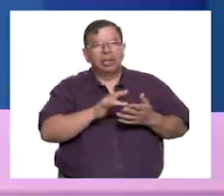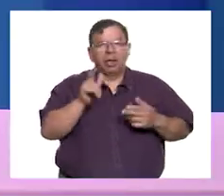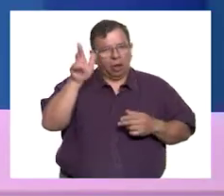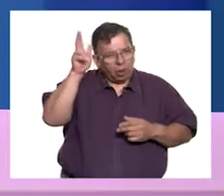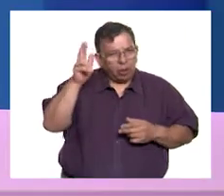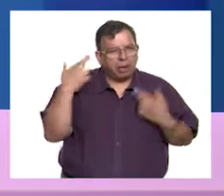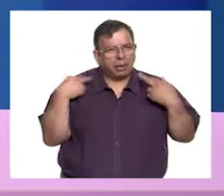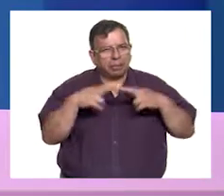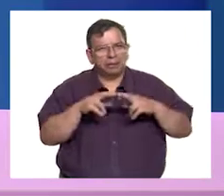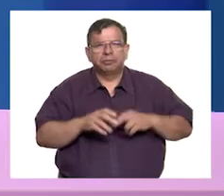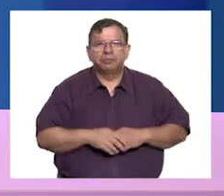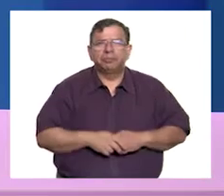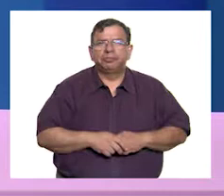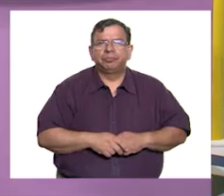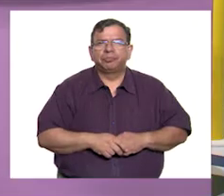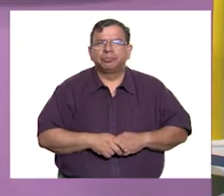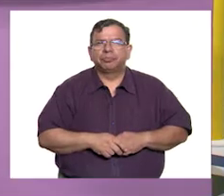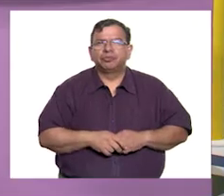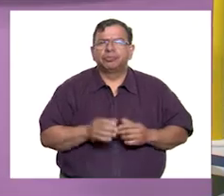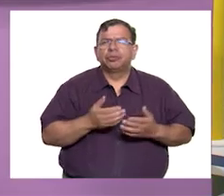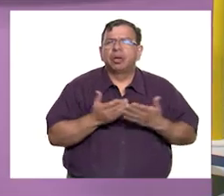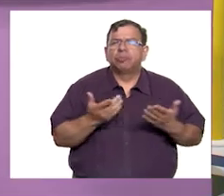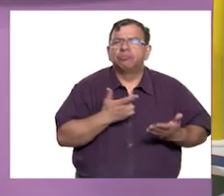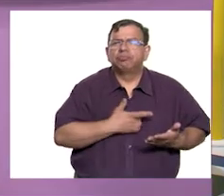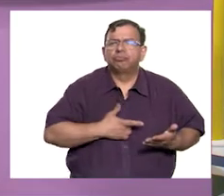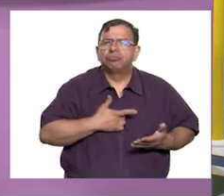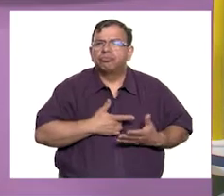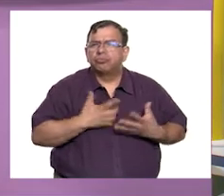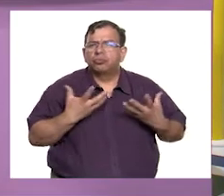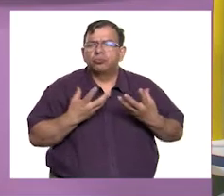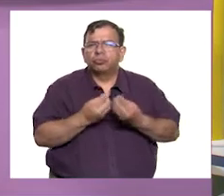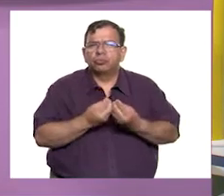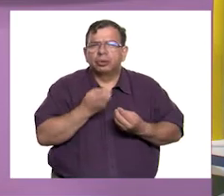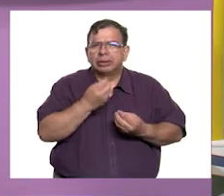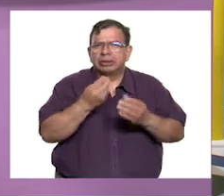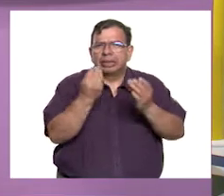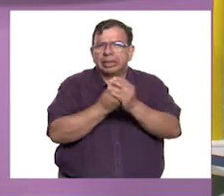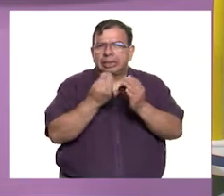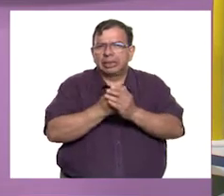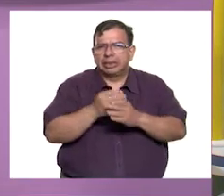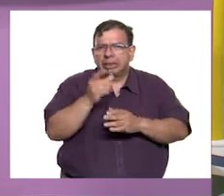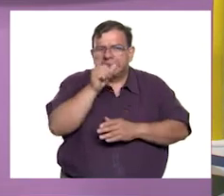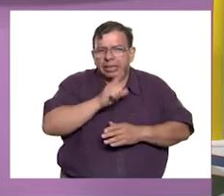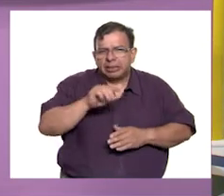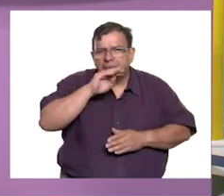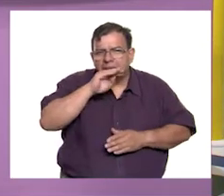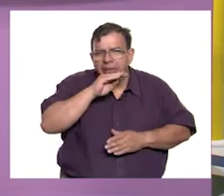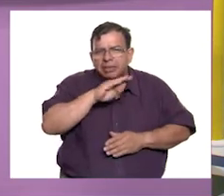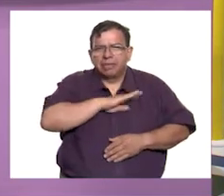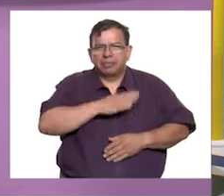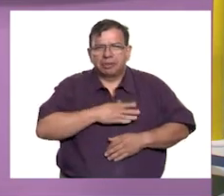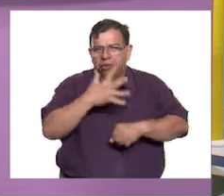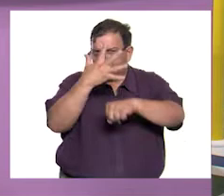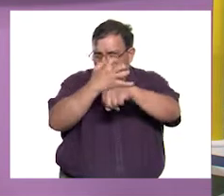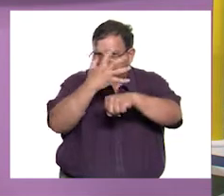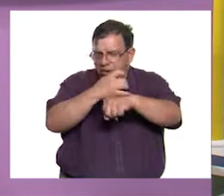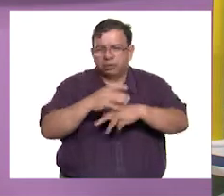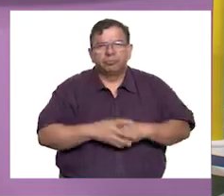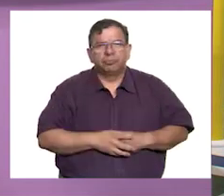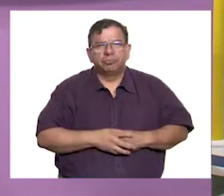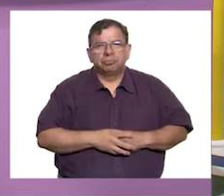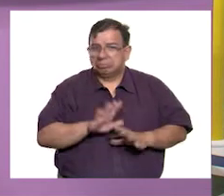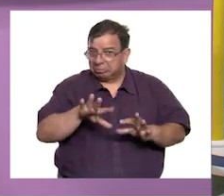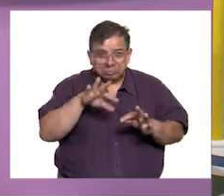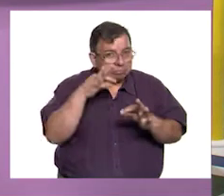profe. Pues vamos a tener el gusto de estar con ustedes en esta clase de lengua materna español de quinto grado. Así que, si